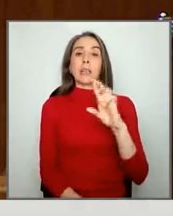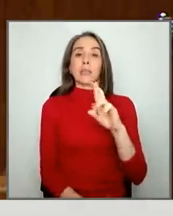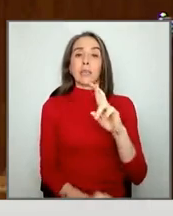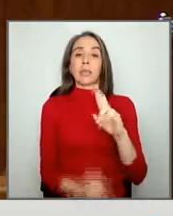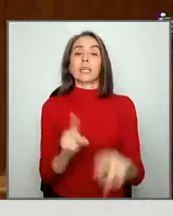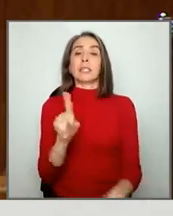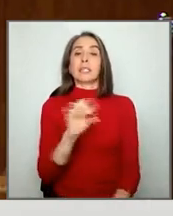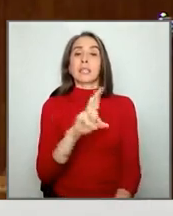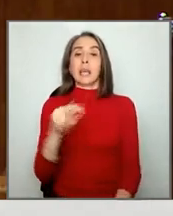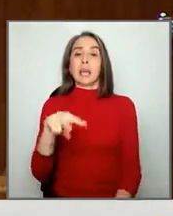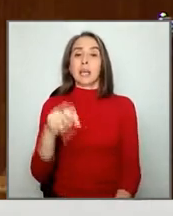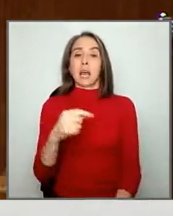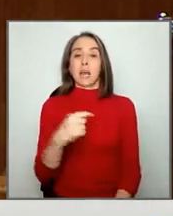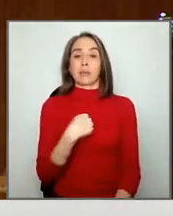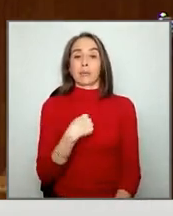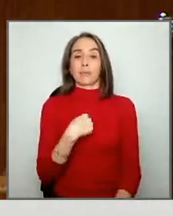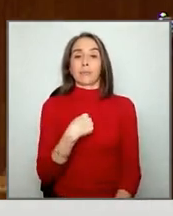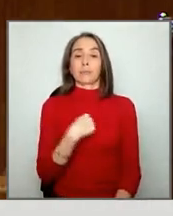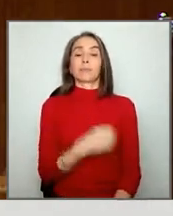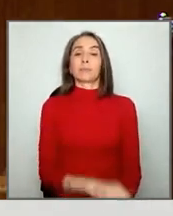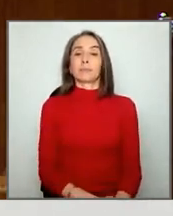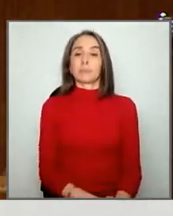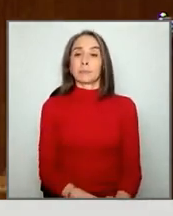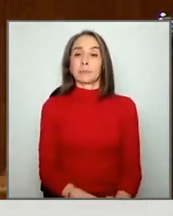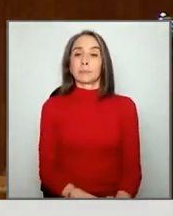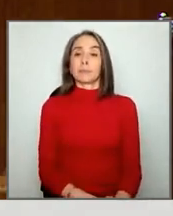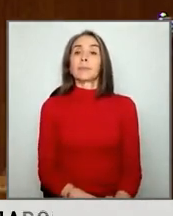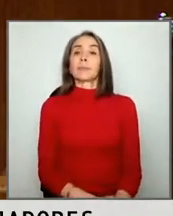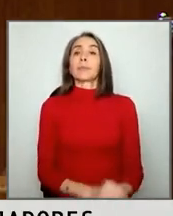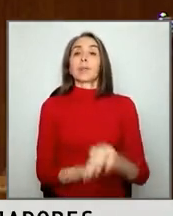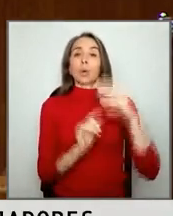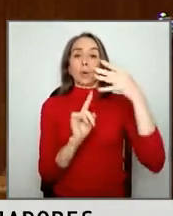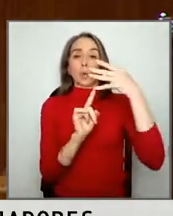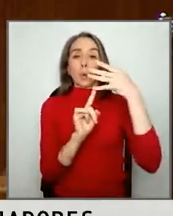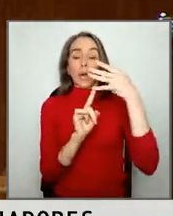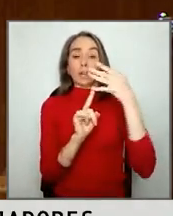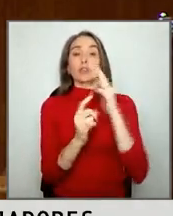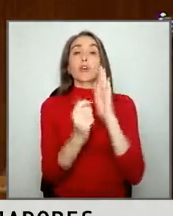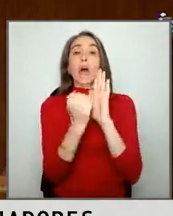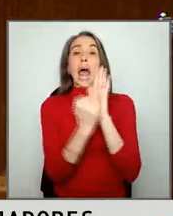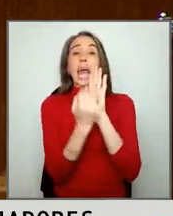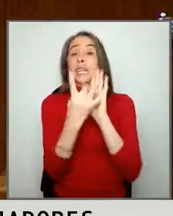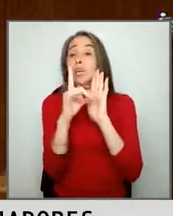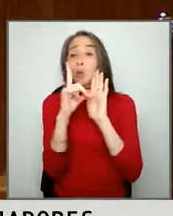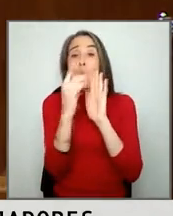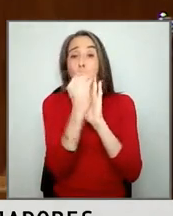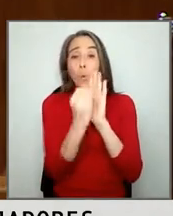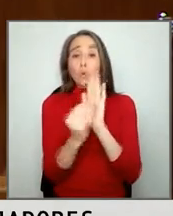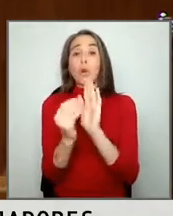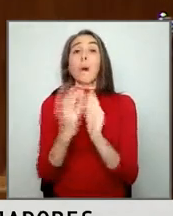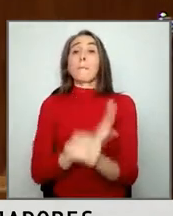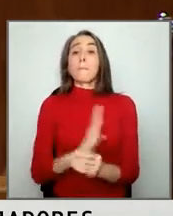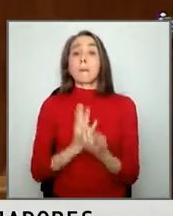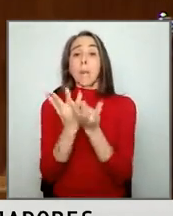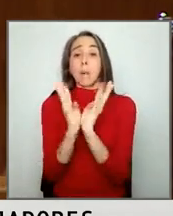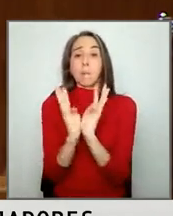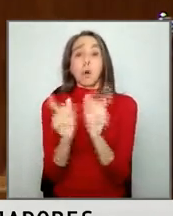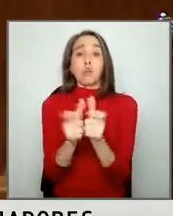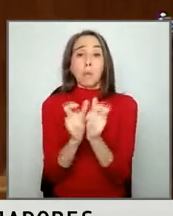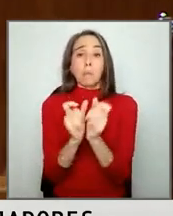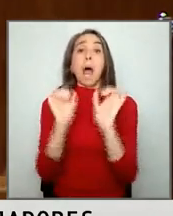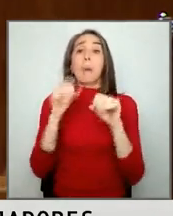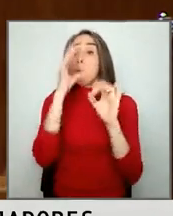y quién habla 4 el artículo único fue aprobado por la comisión en los mismos términos propuestos por el